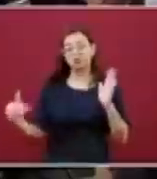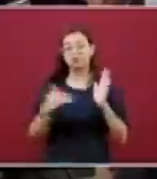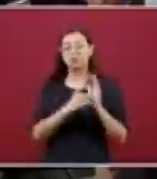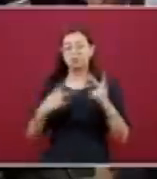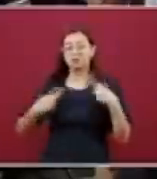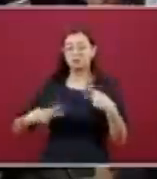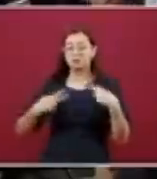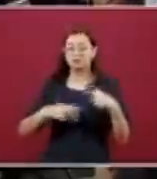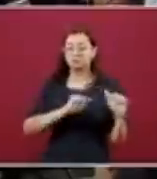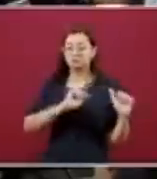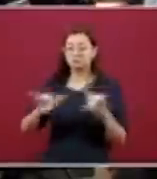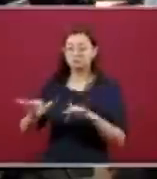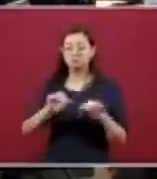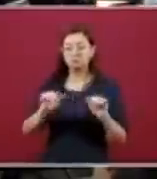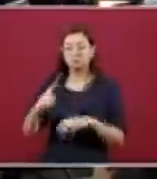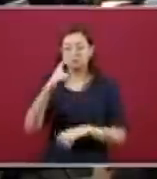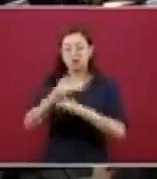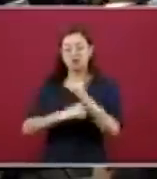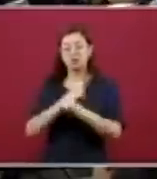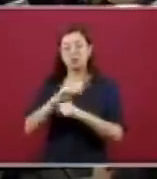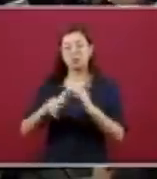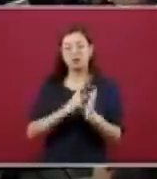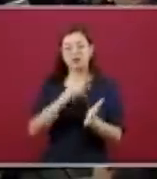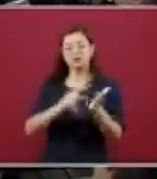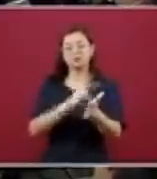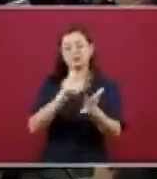natural protegida tendrá que ser